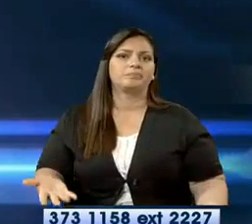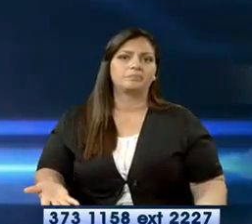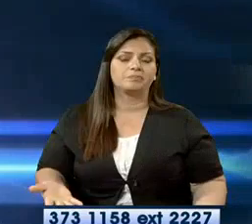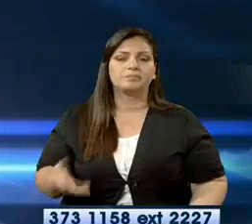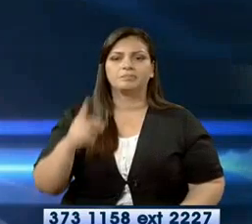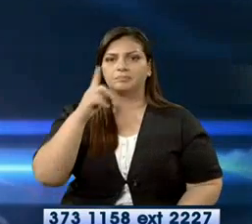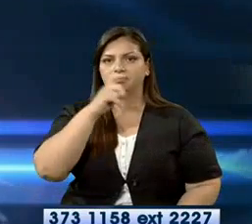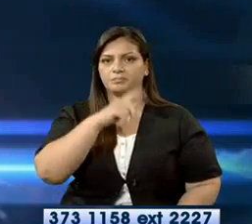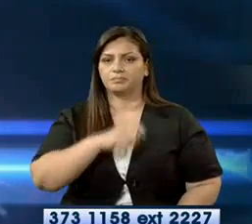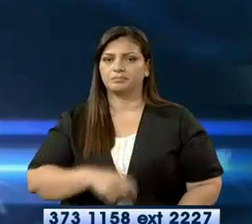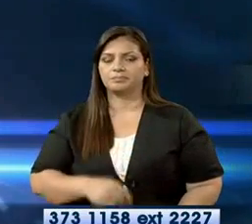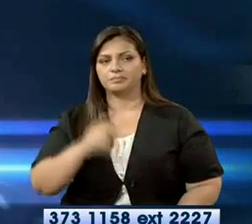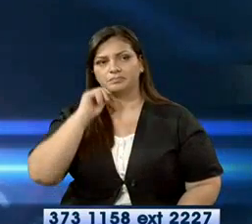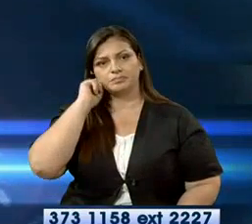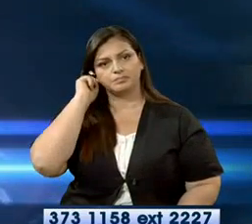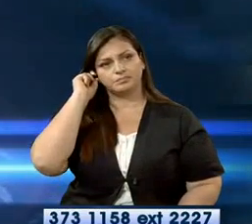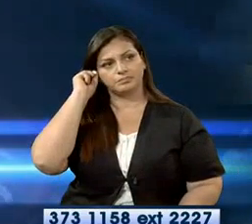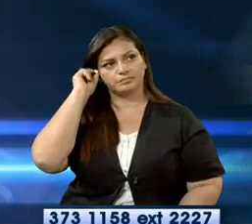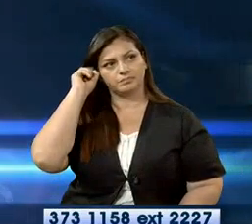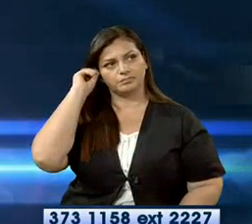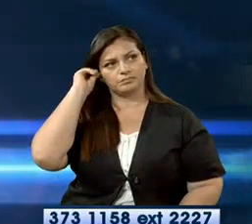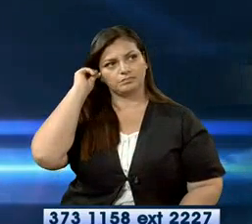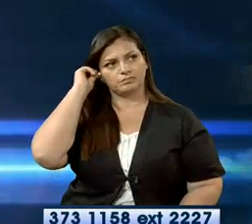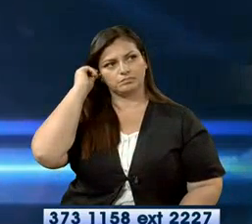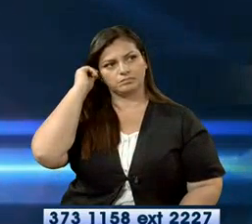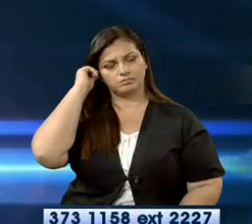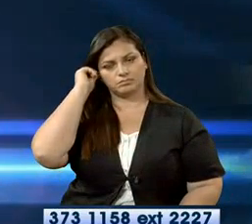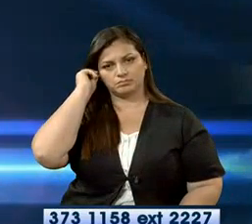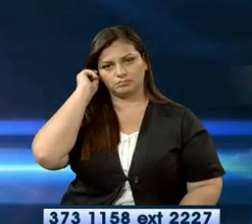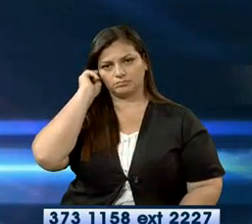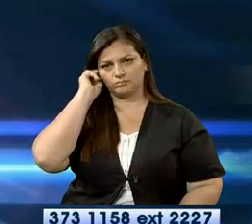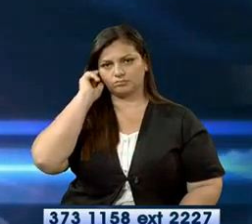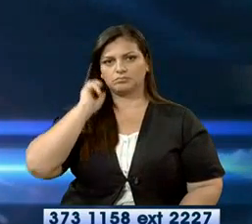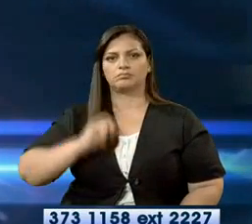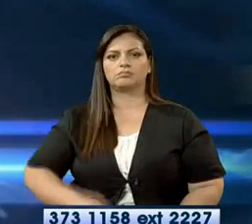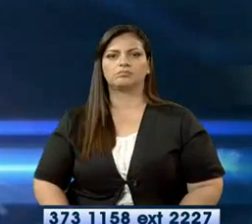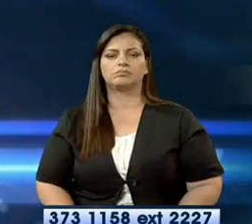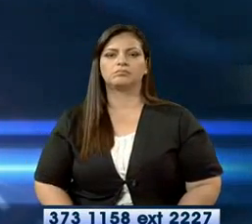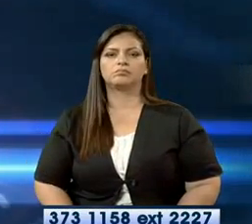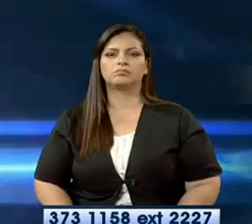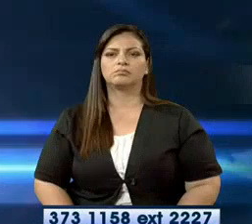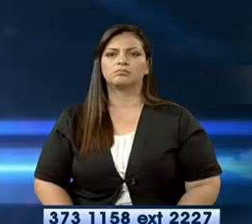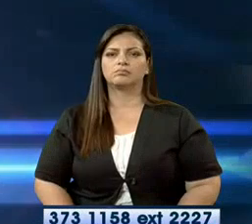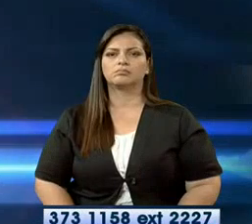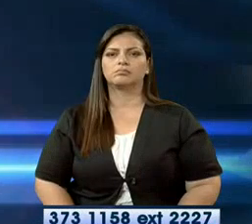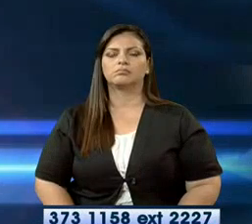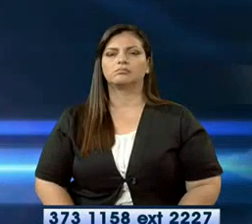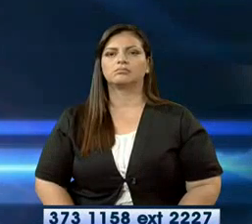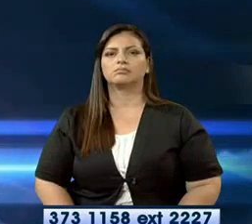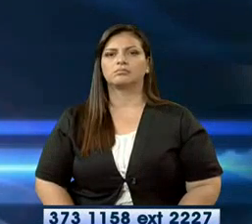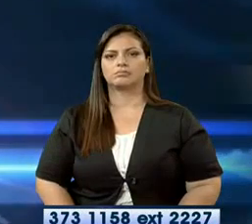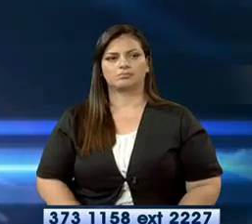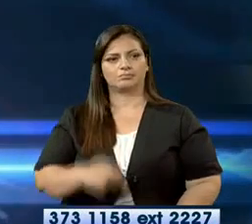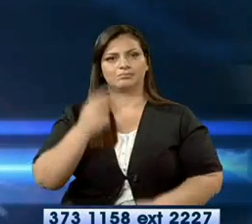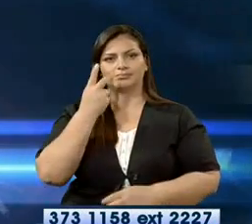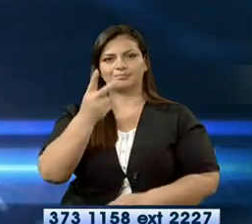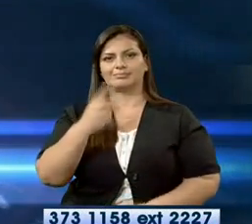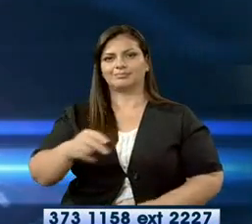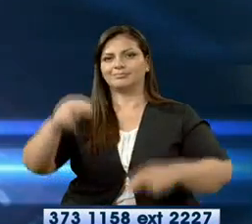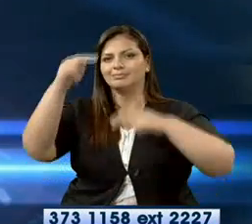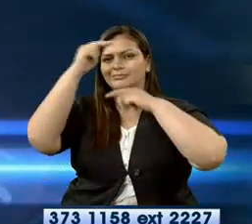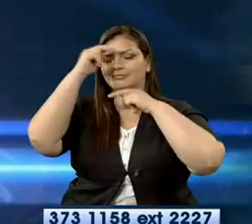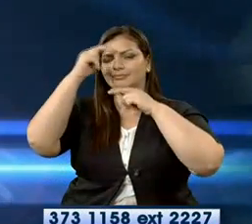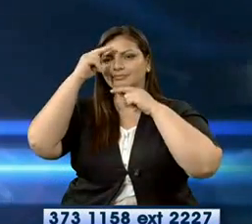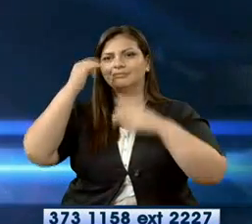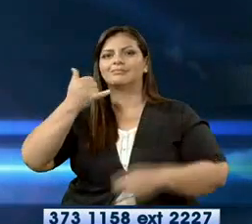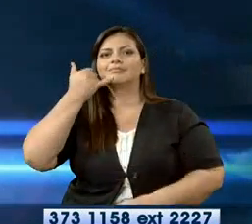demostrar que recién pasa la verde y él ya va por allá. Mira, ahí vuelve al semáforo, mira. Ahí pasa la verde. Ahí están nuestros teléfonos en pantalla para denuncias